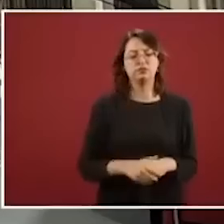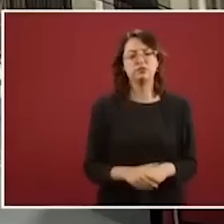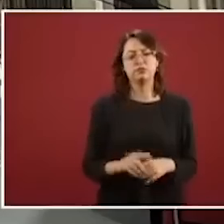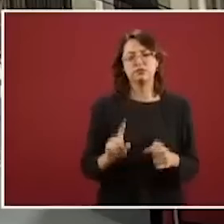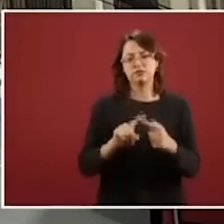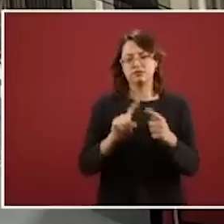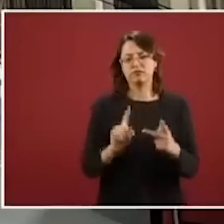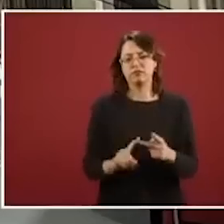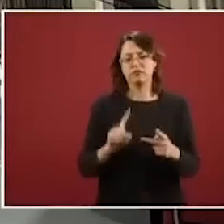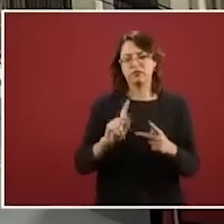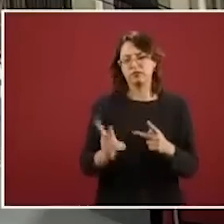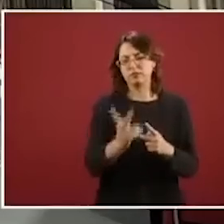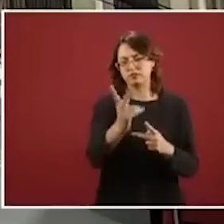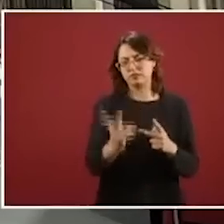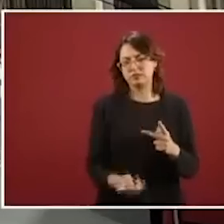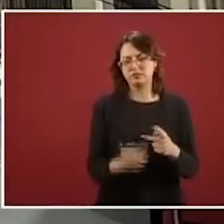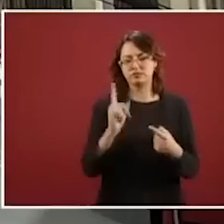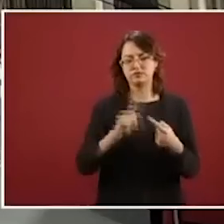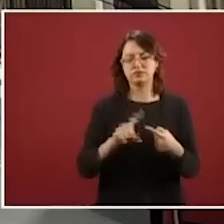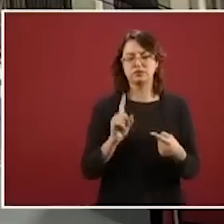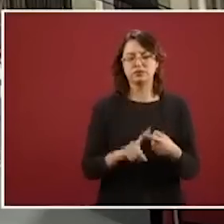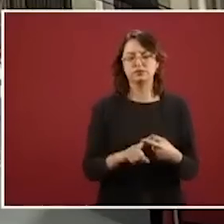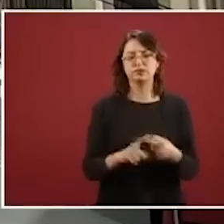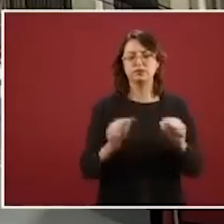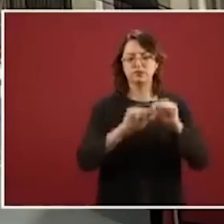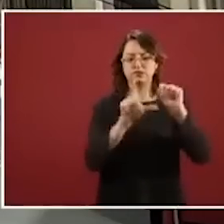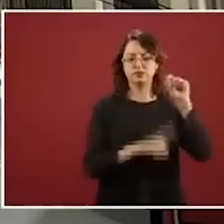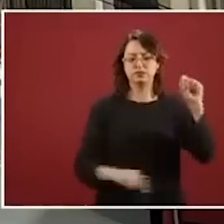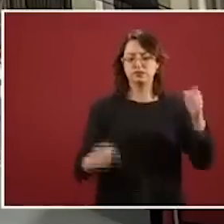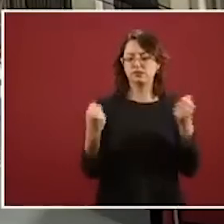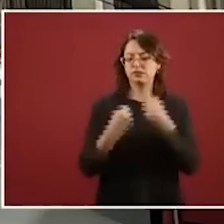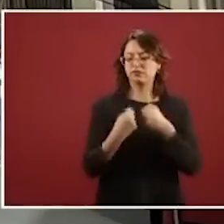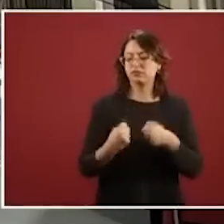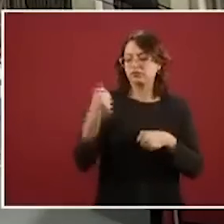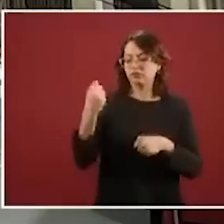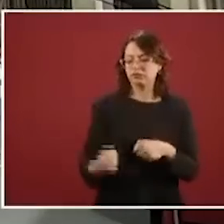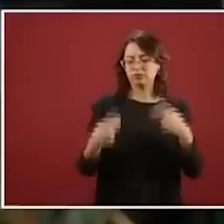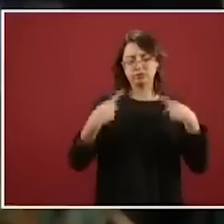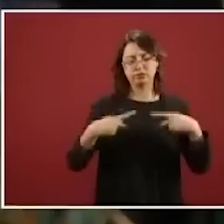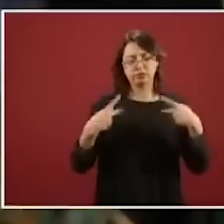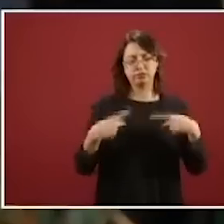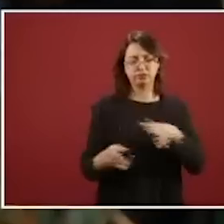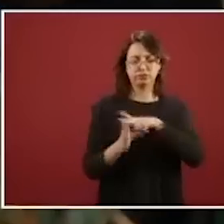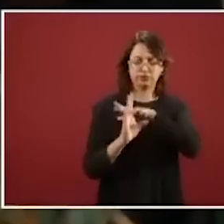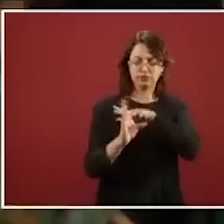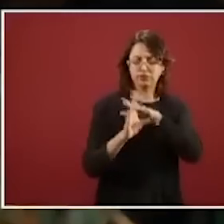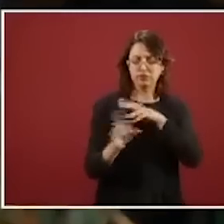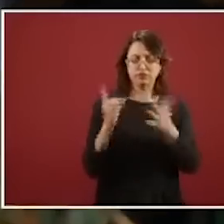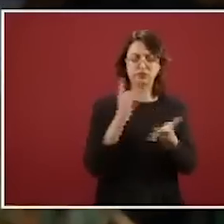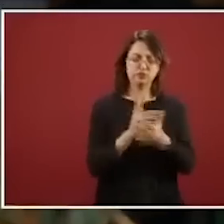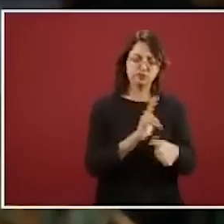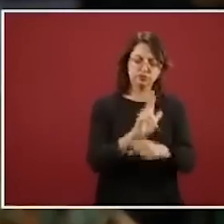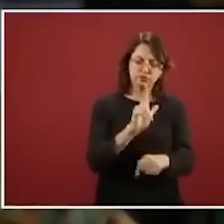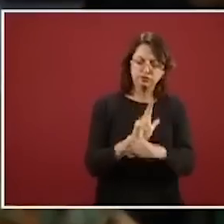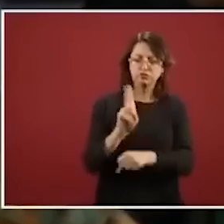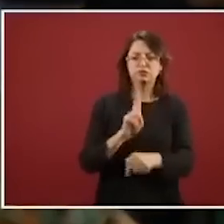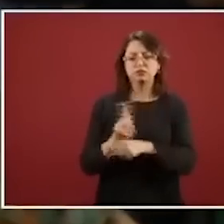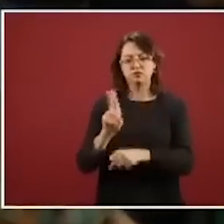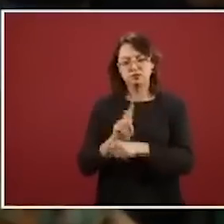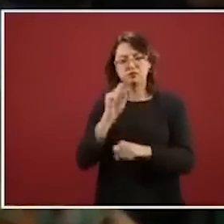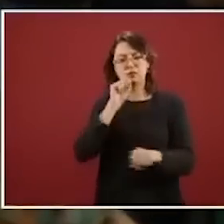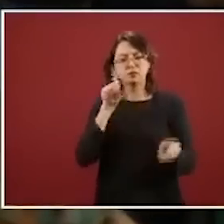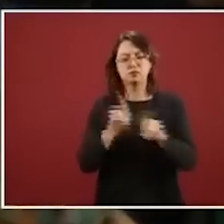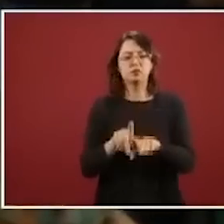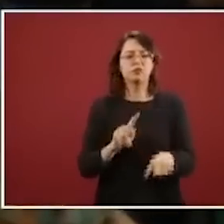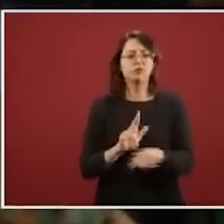Una, la frontera sur de nuestro país recibe muchos migrantes, ya no solo de Honduras o Nicaragua, sino también de Haití, de